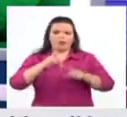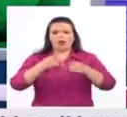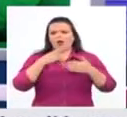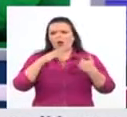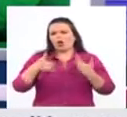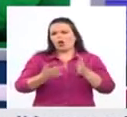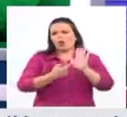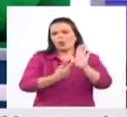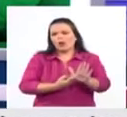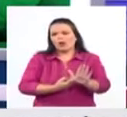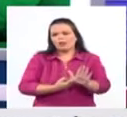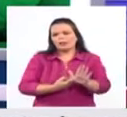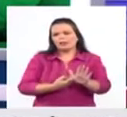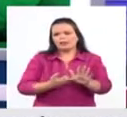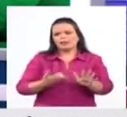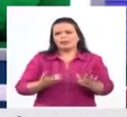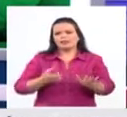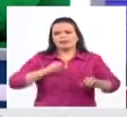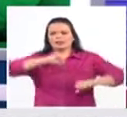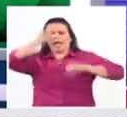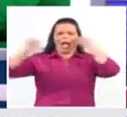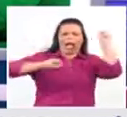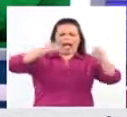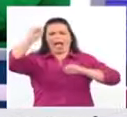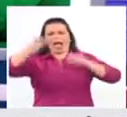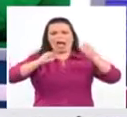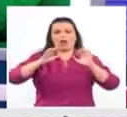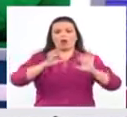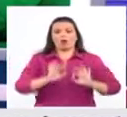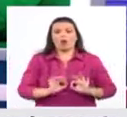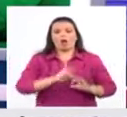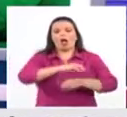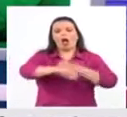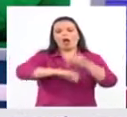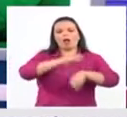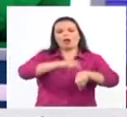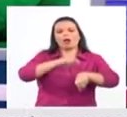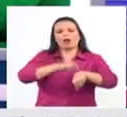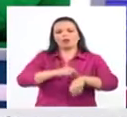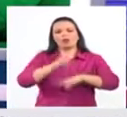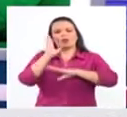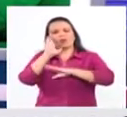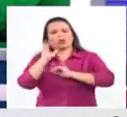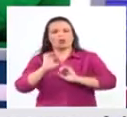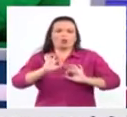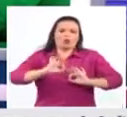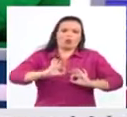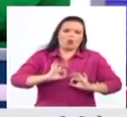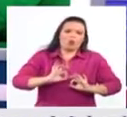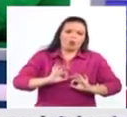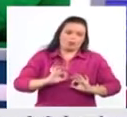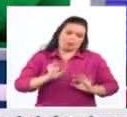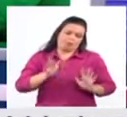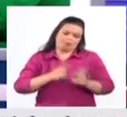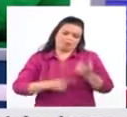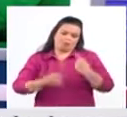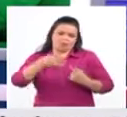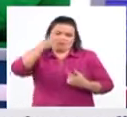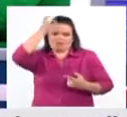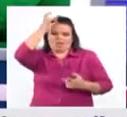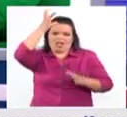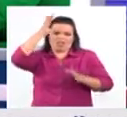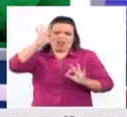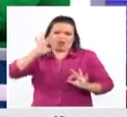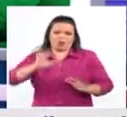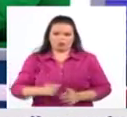de perretas, pero algo muy importante es que no se ha visto en ellos trastornos instaurados de depresión. Ya en los